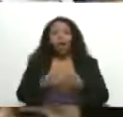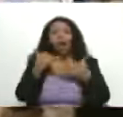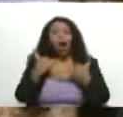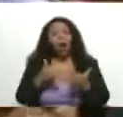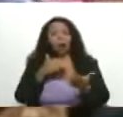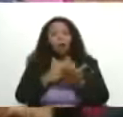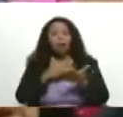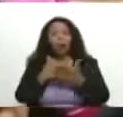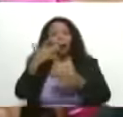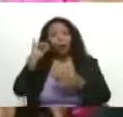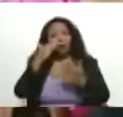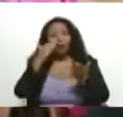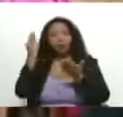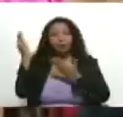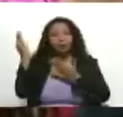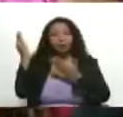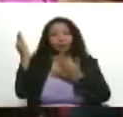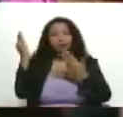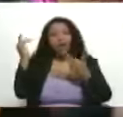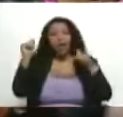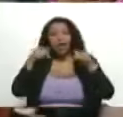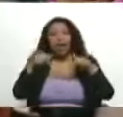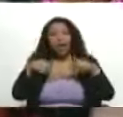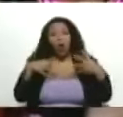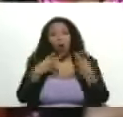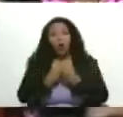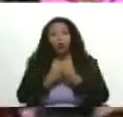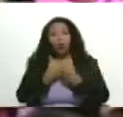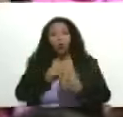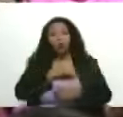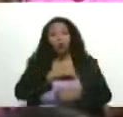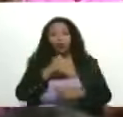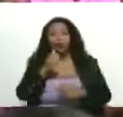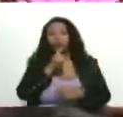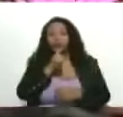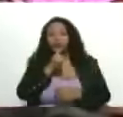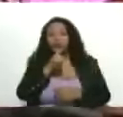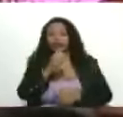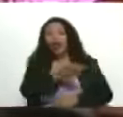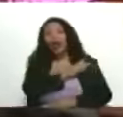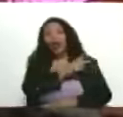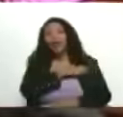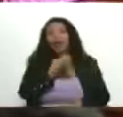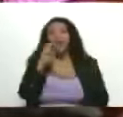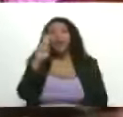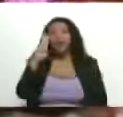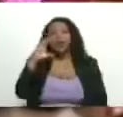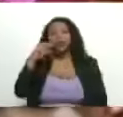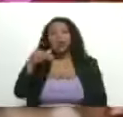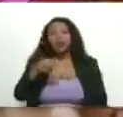sido. Y aquí están con nosotros jefes de VCH, ¿verdad?